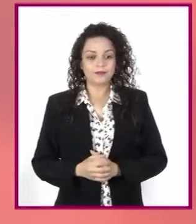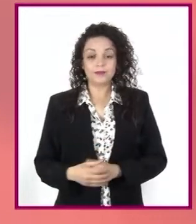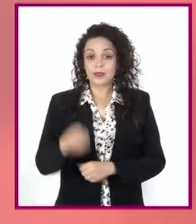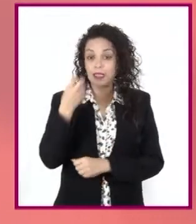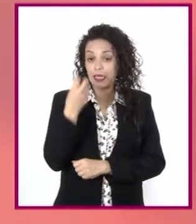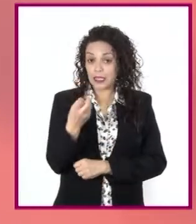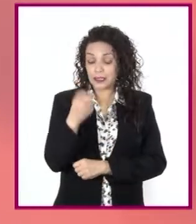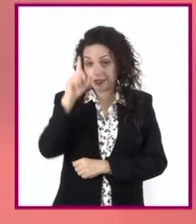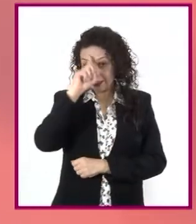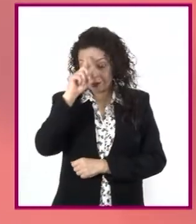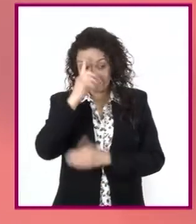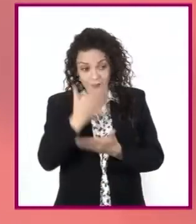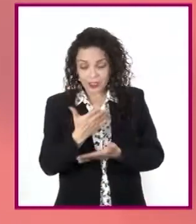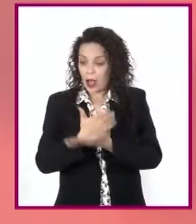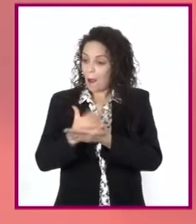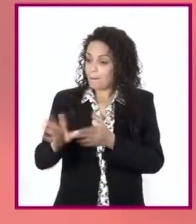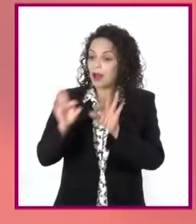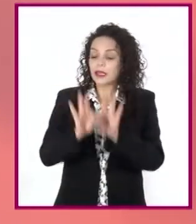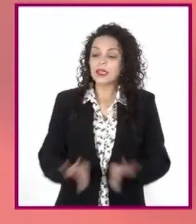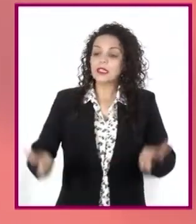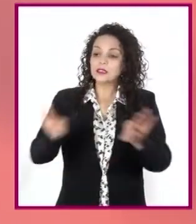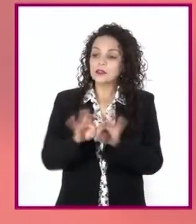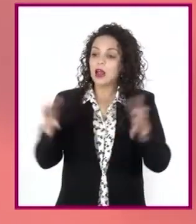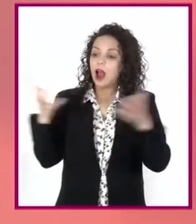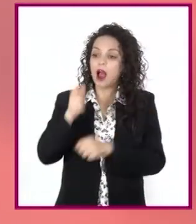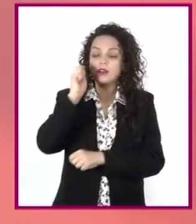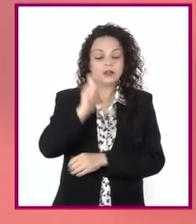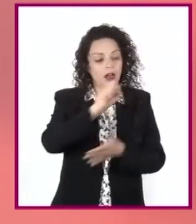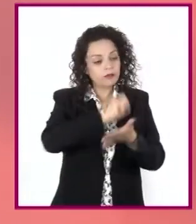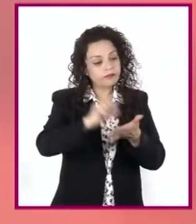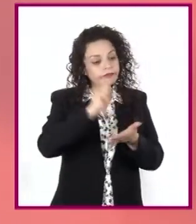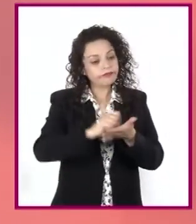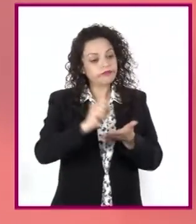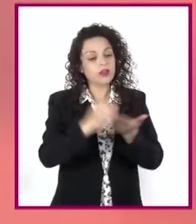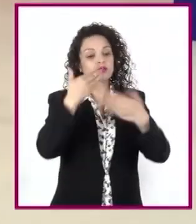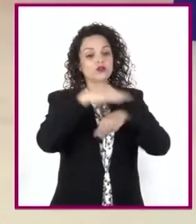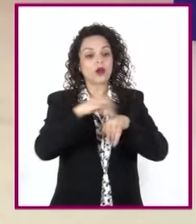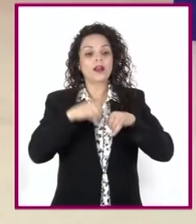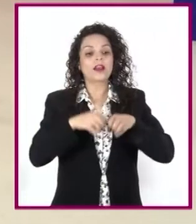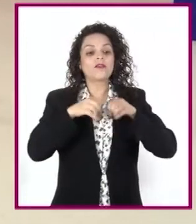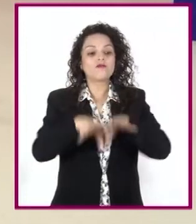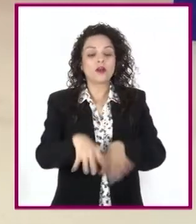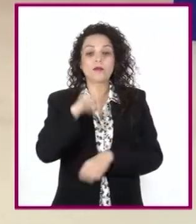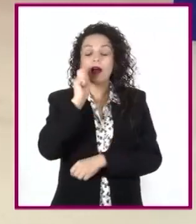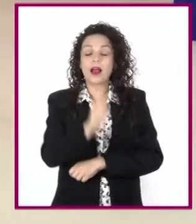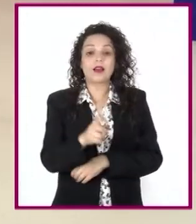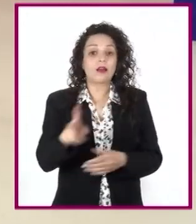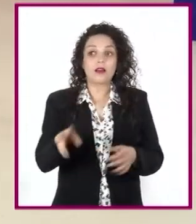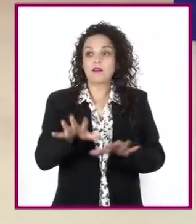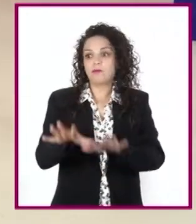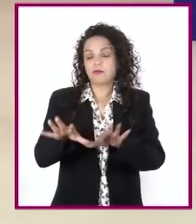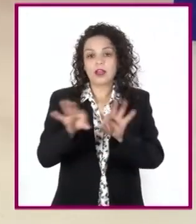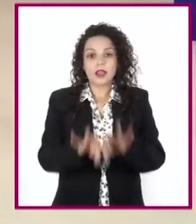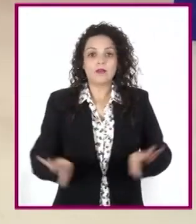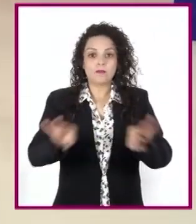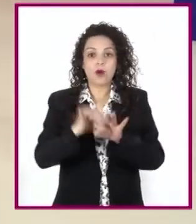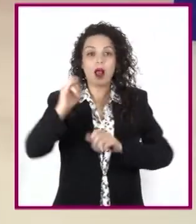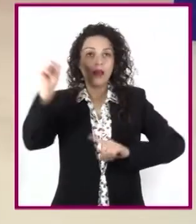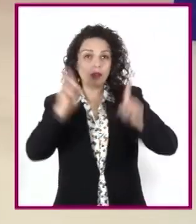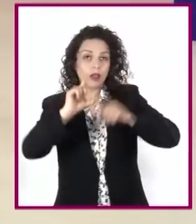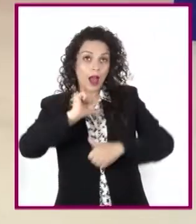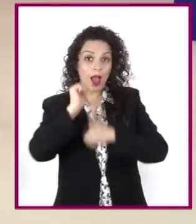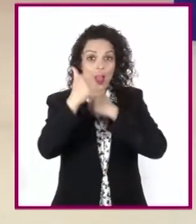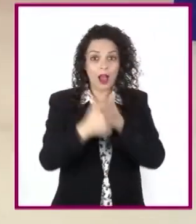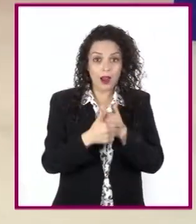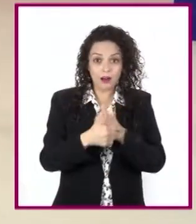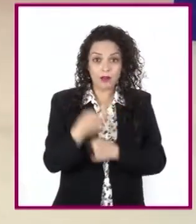es importante que vayan realizando sus anotaciones sobre información relevante y sobre las dudas que puedan ir surgiendo a lo largo